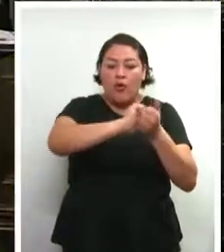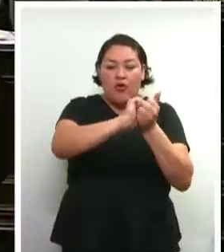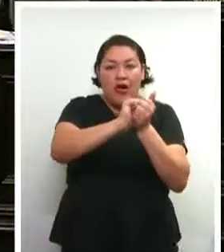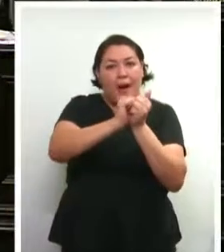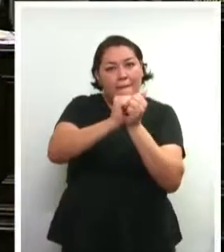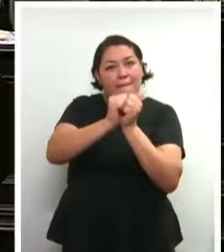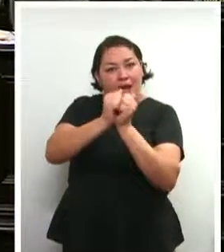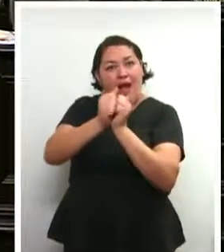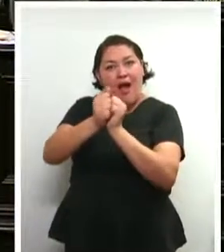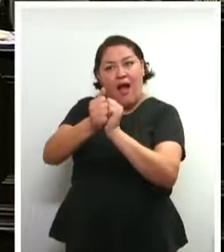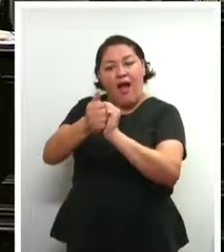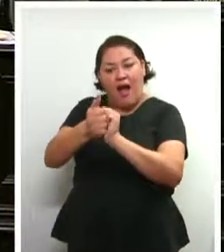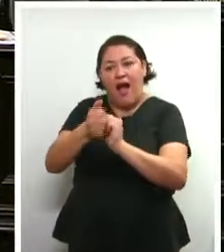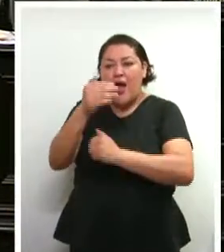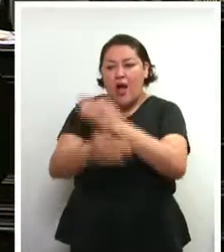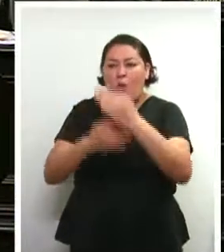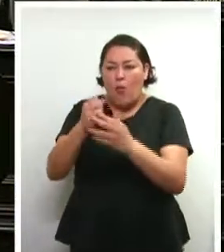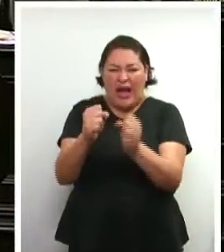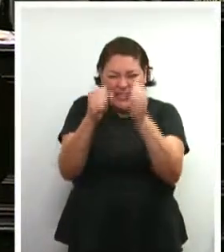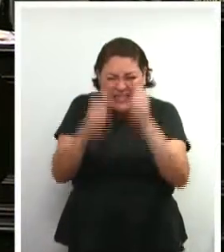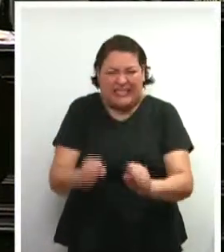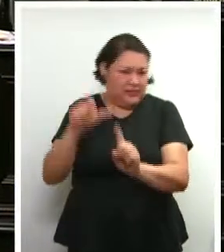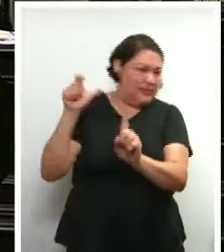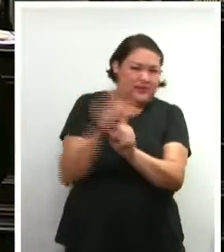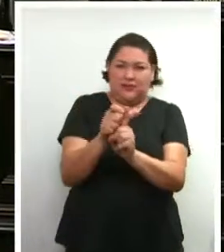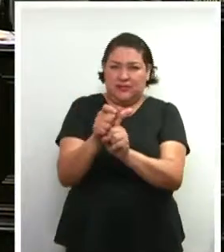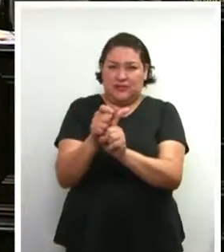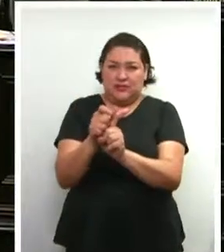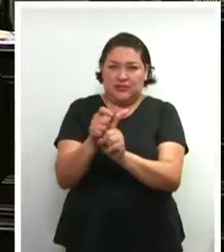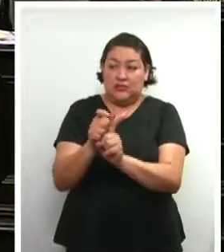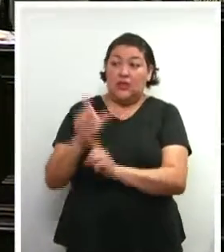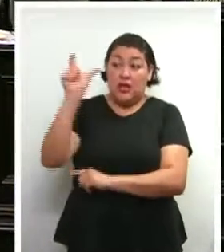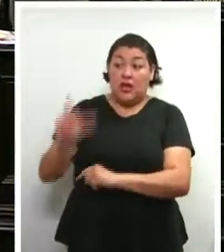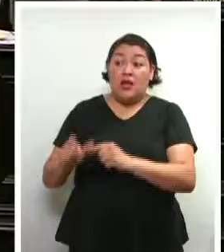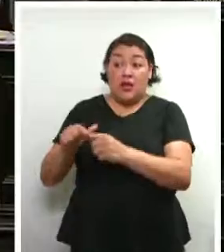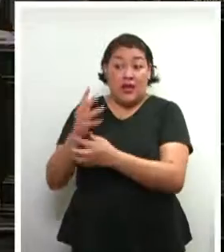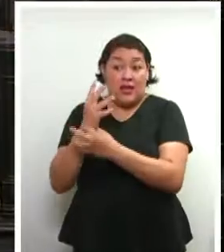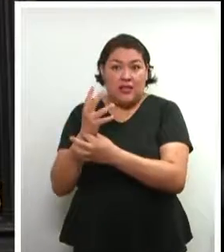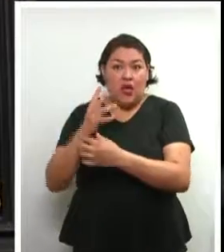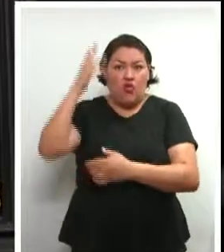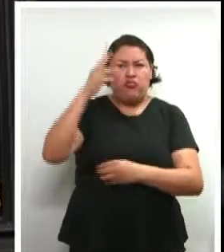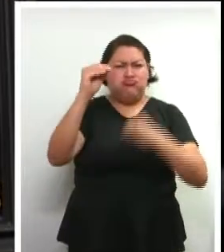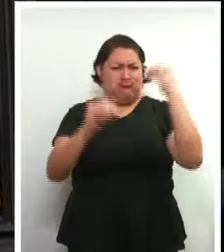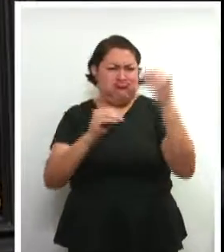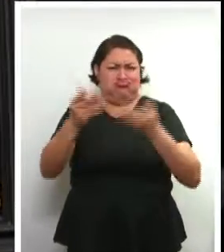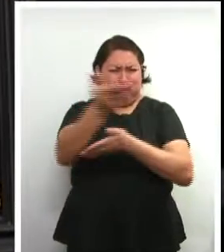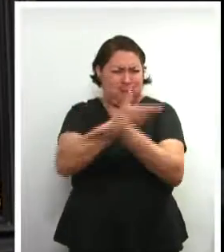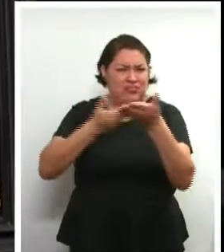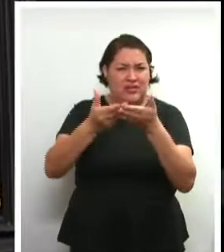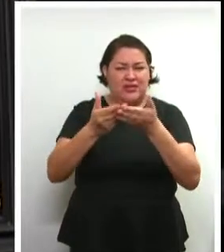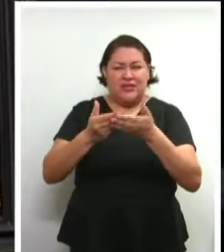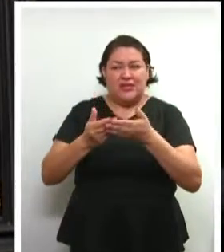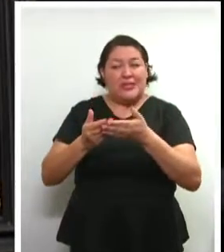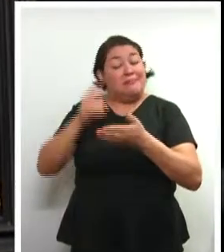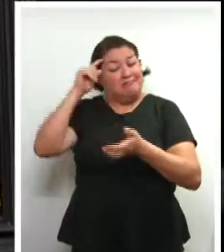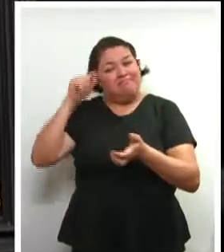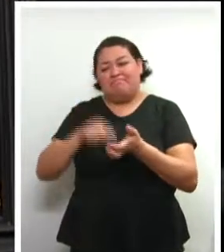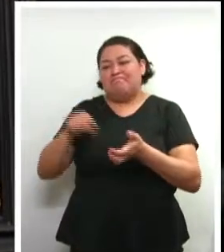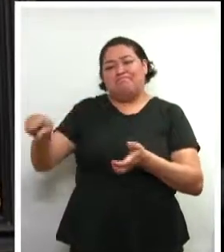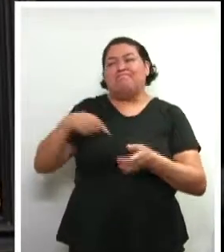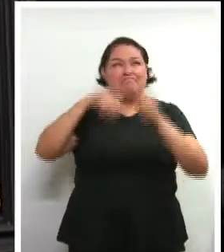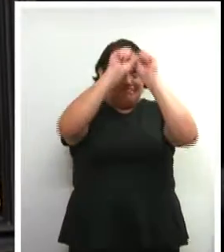y llegará a ser una garantía más tarde. Dijo que no habría más discusiones, seguramente no pensó en